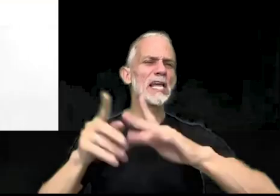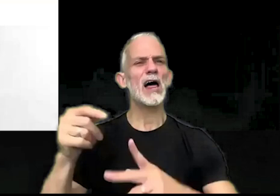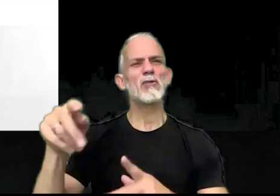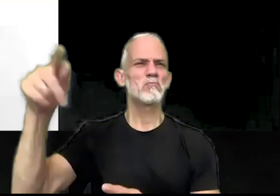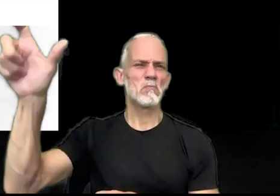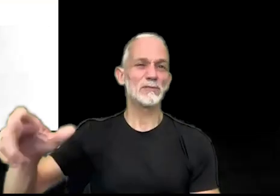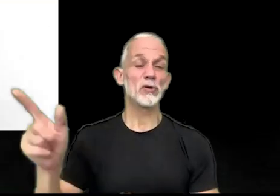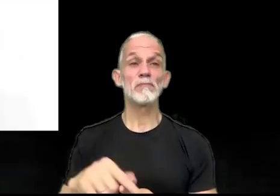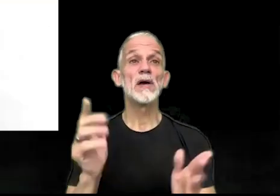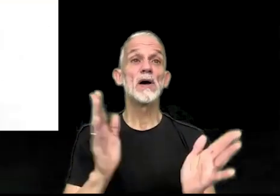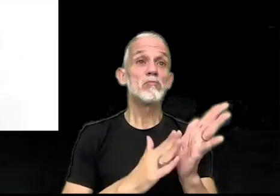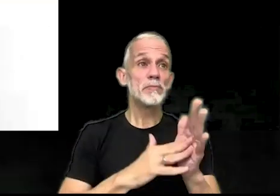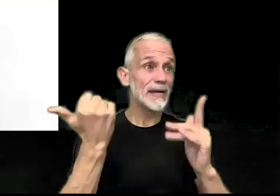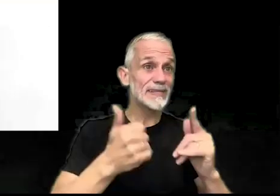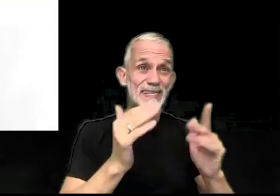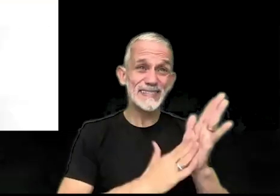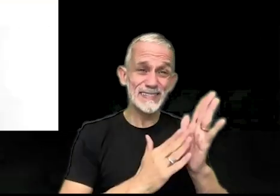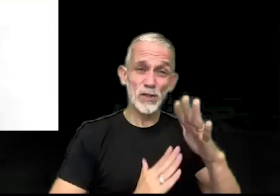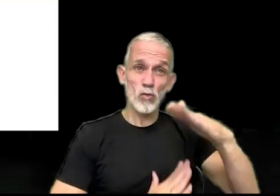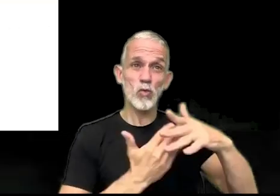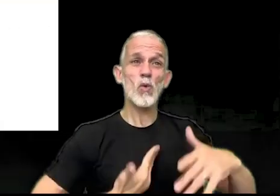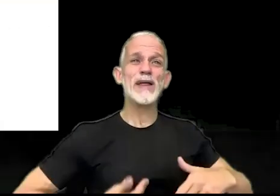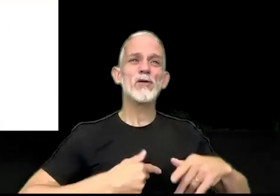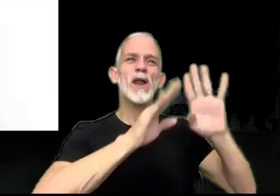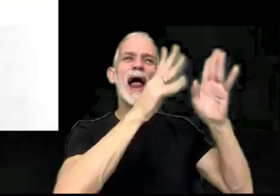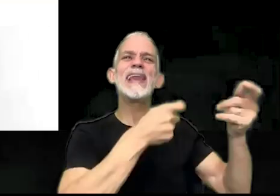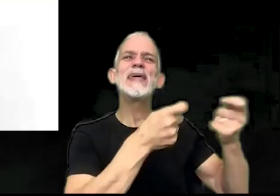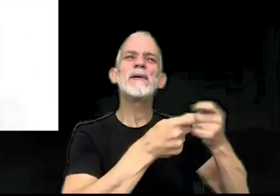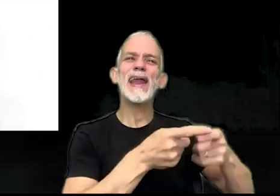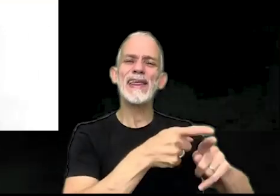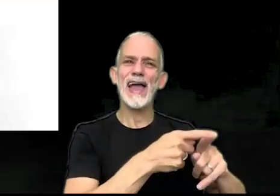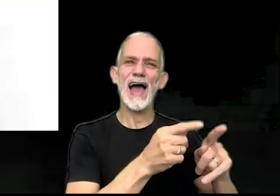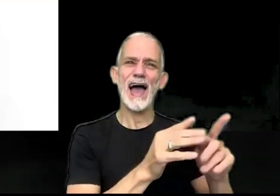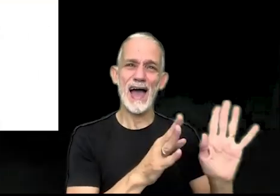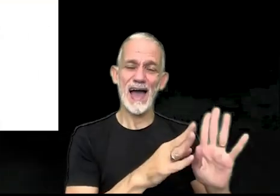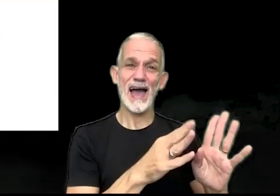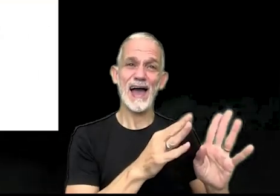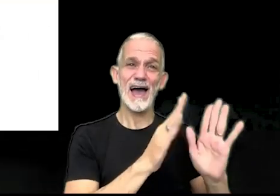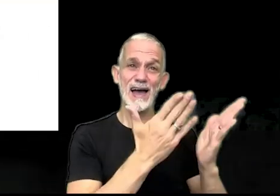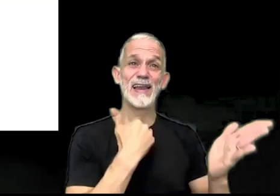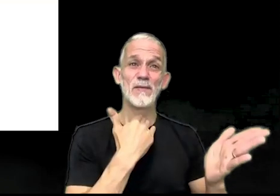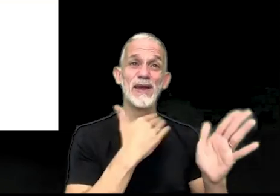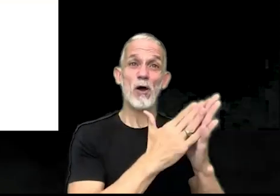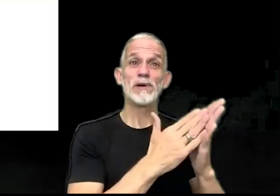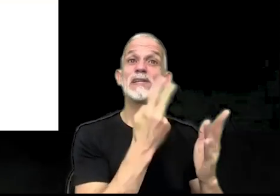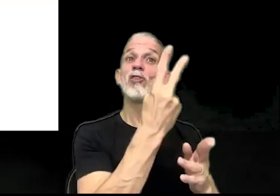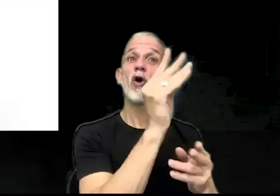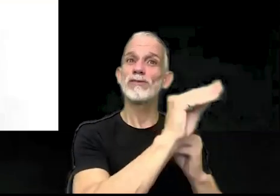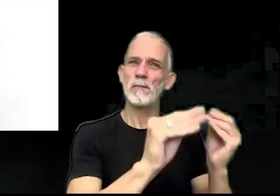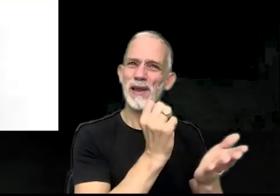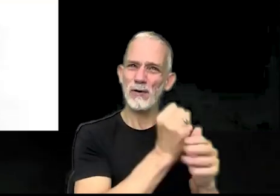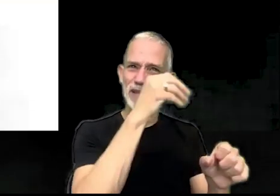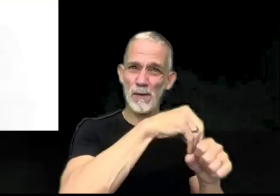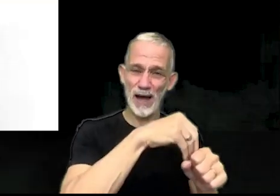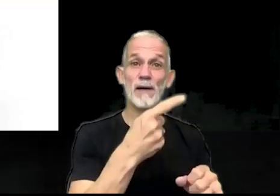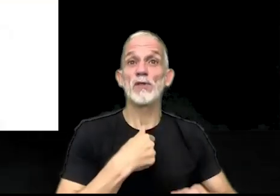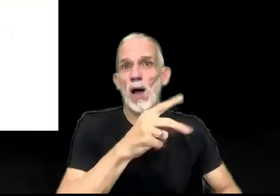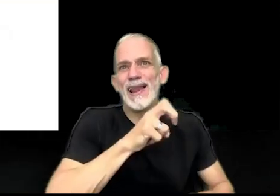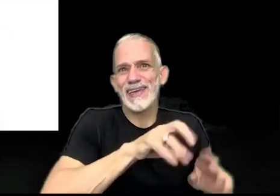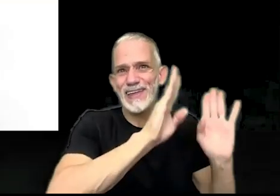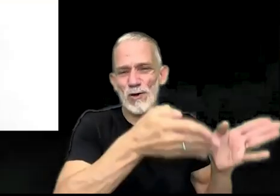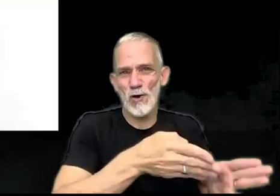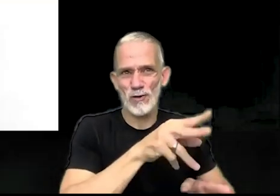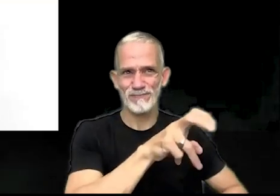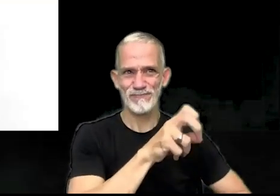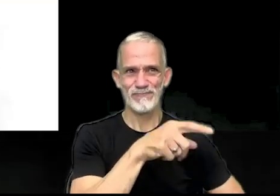su vez es titular de una librería comercial en Capital Federal con 2 empleados. Es locador